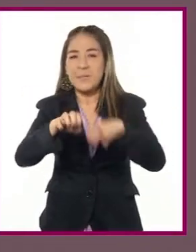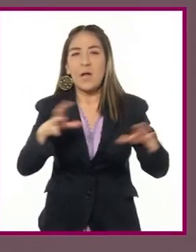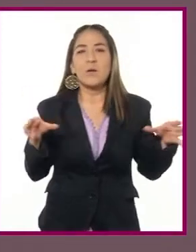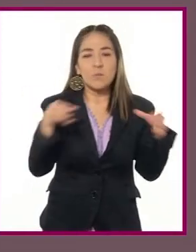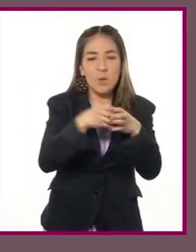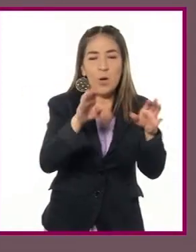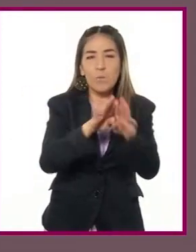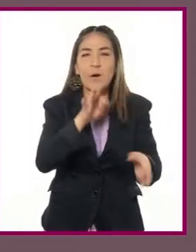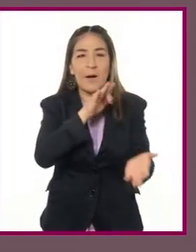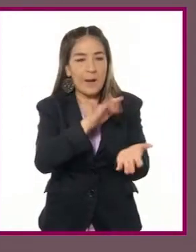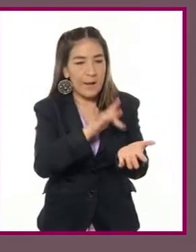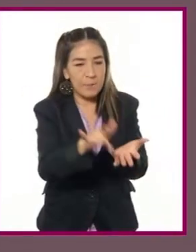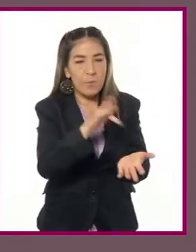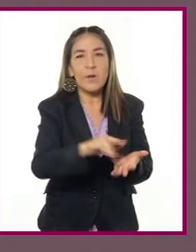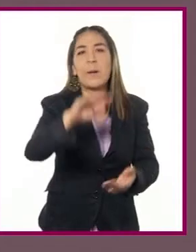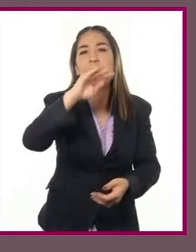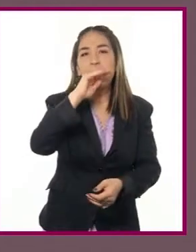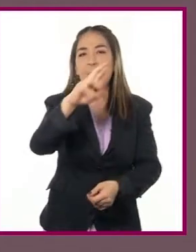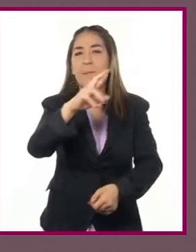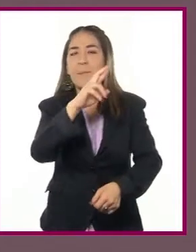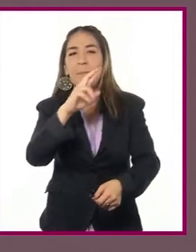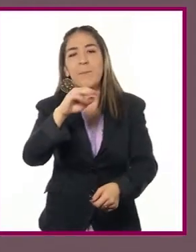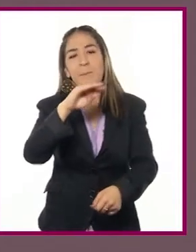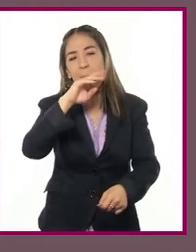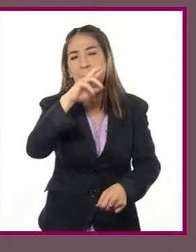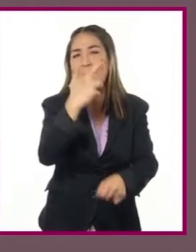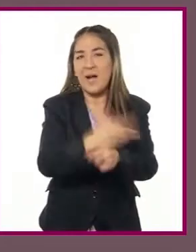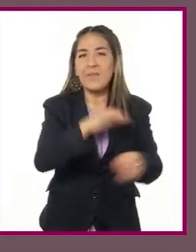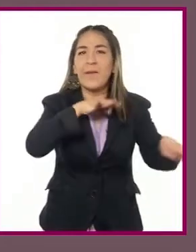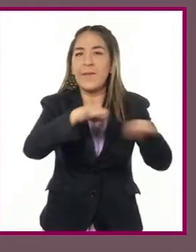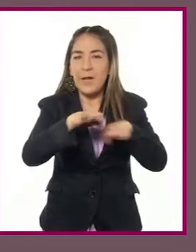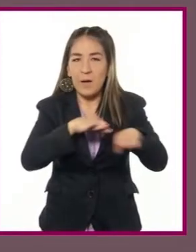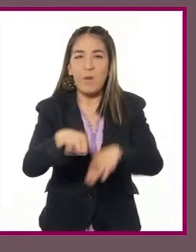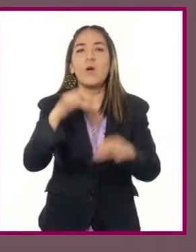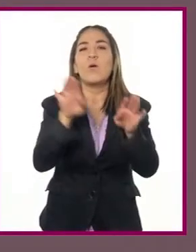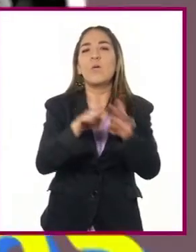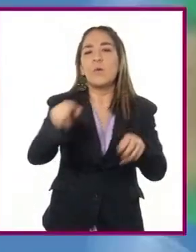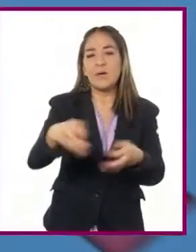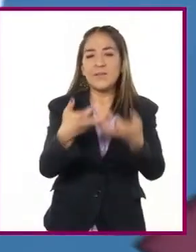niñas, apoyar a las madres trabajadoras y el reparto de tierras.